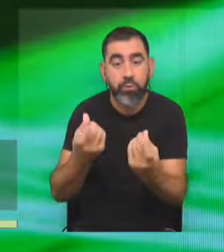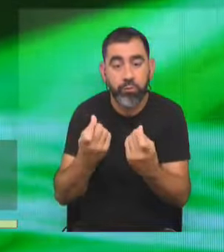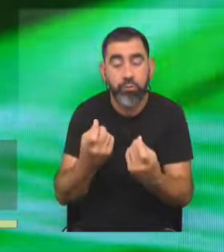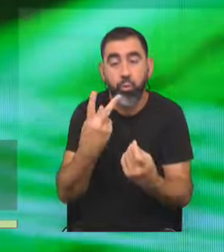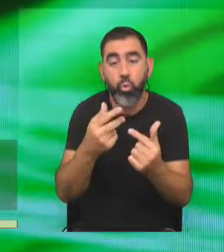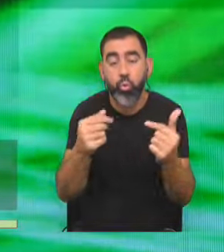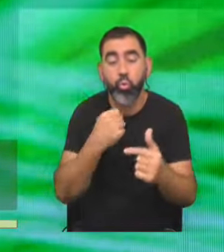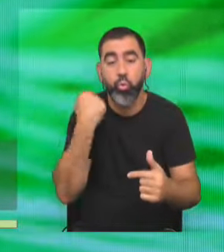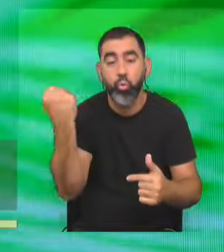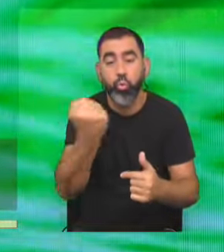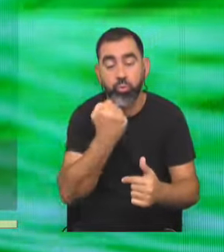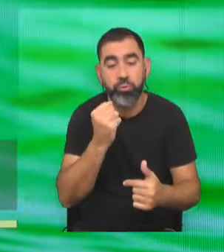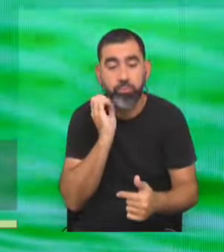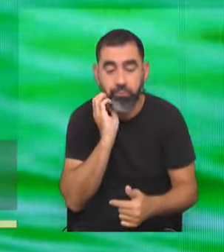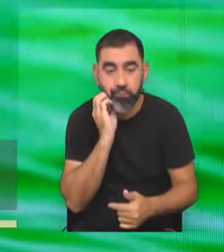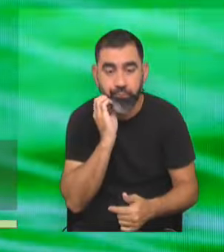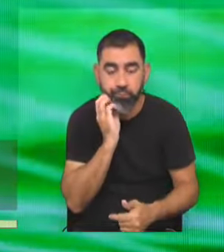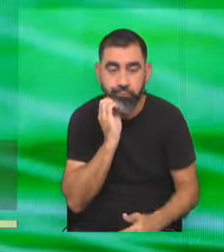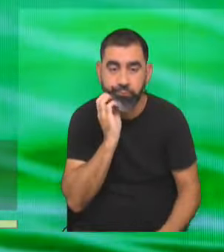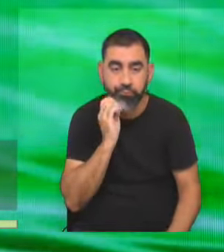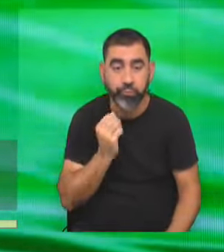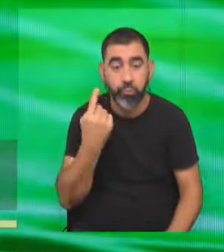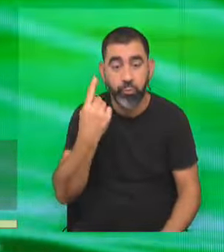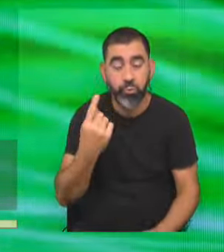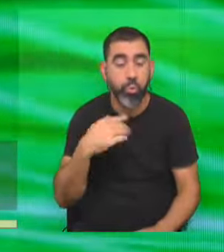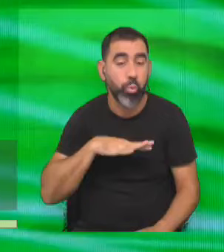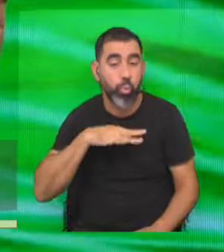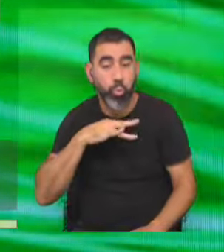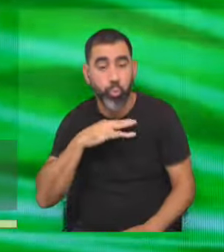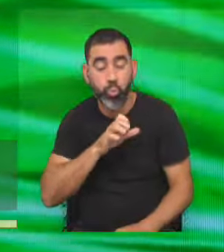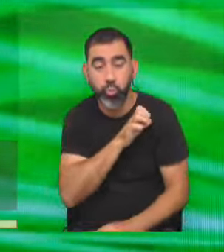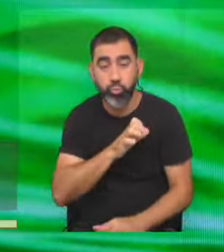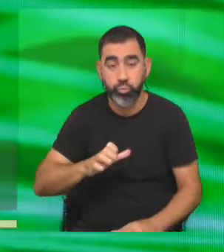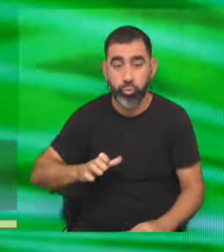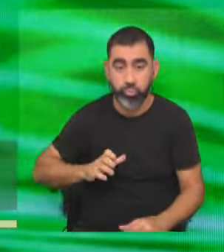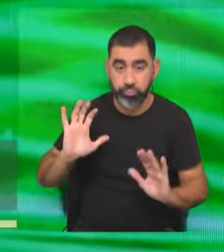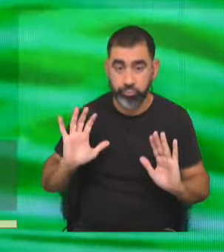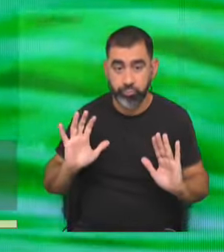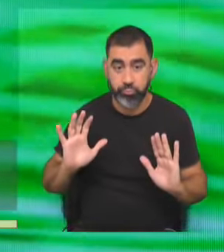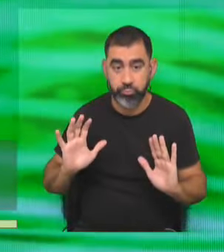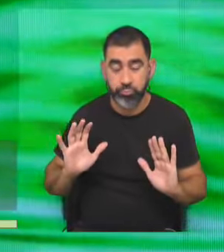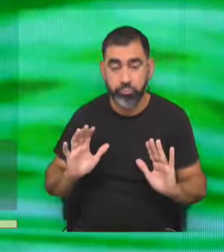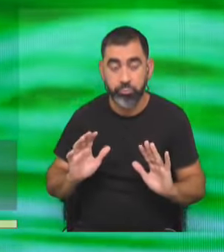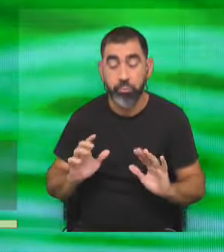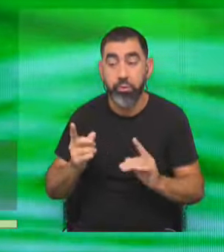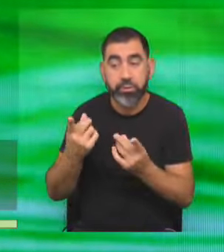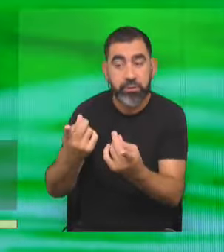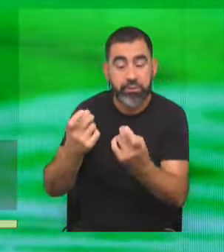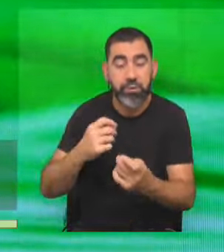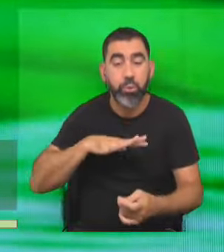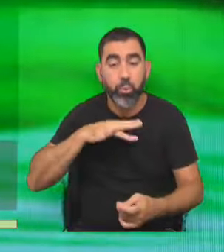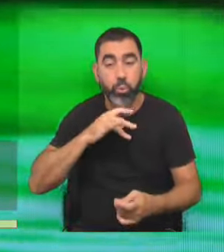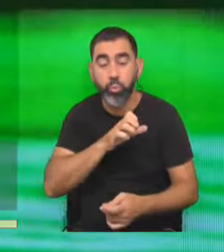factores necesita varios pero hay dos que son fundamentales y una la corrupción a nivel del Estado el crimen organizado